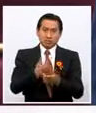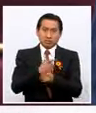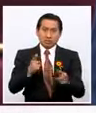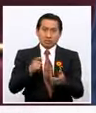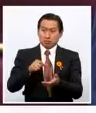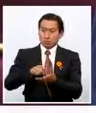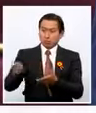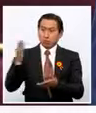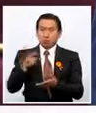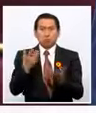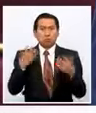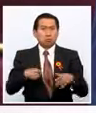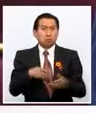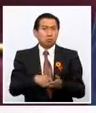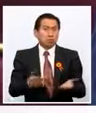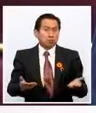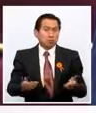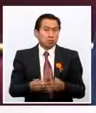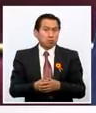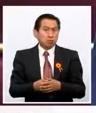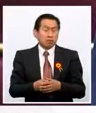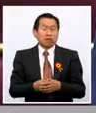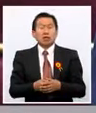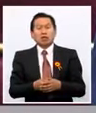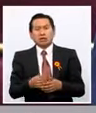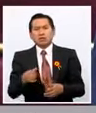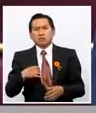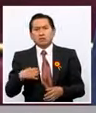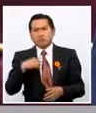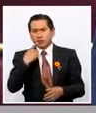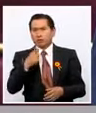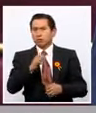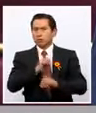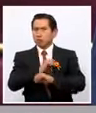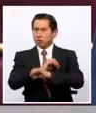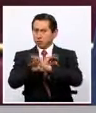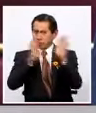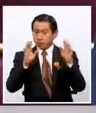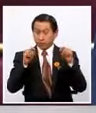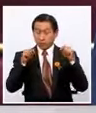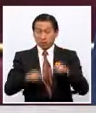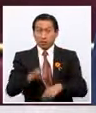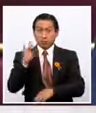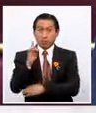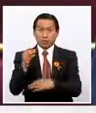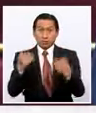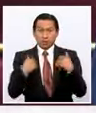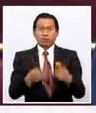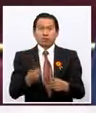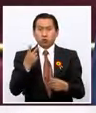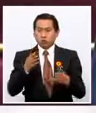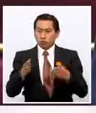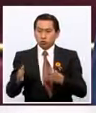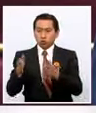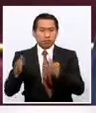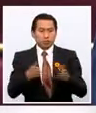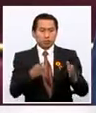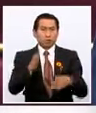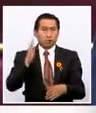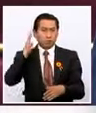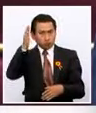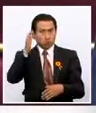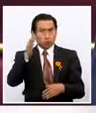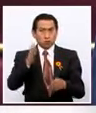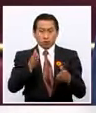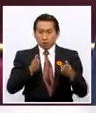pagar el bono salud y por eso lo digo sin vueltas en bolivia hay dos caminos de futuro el